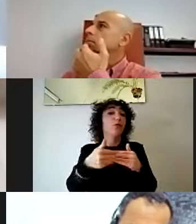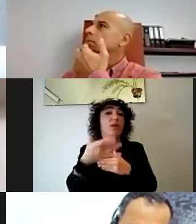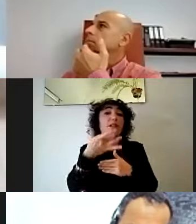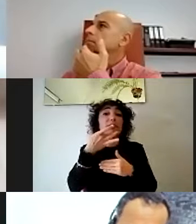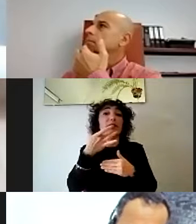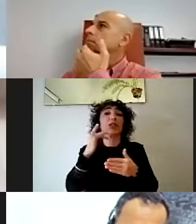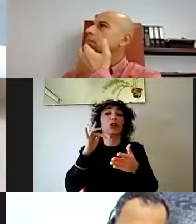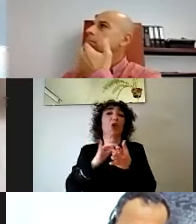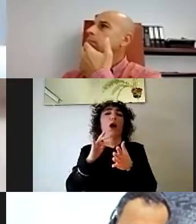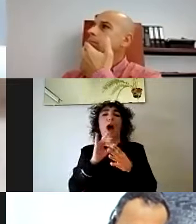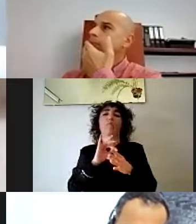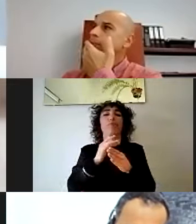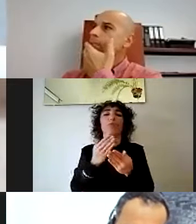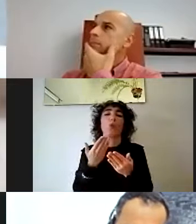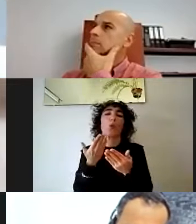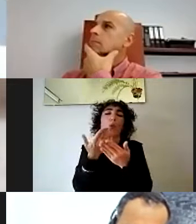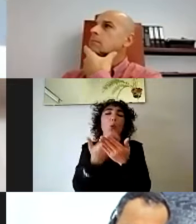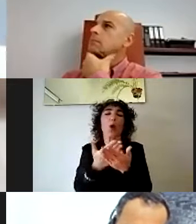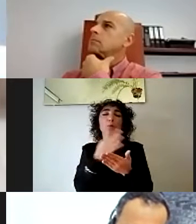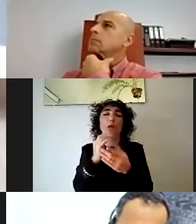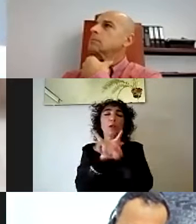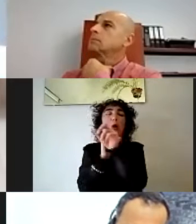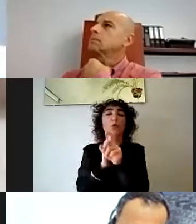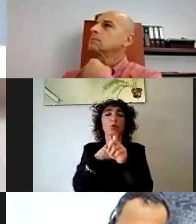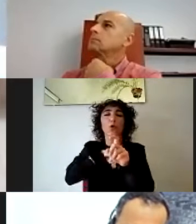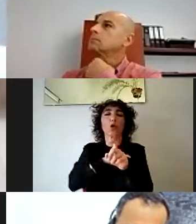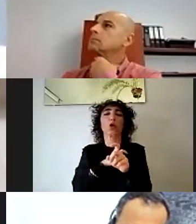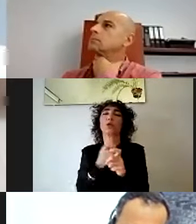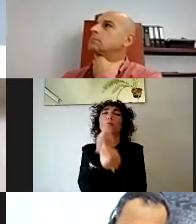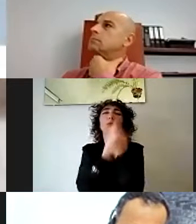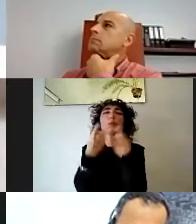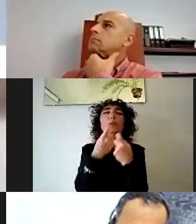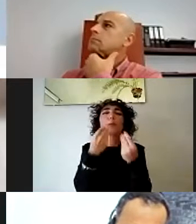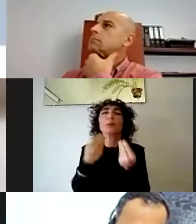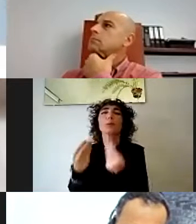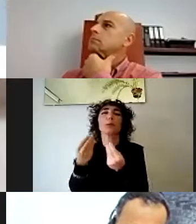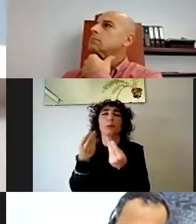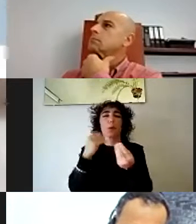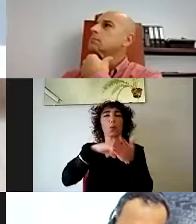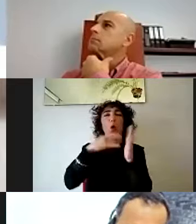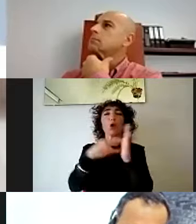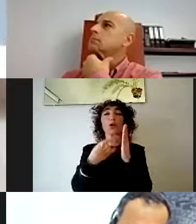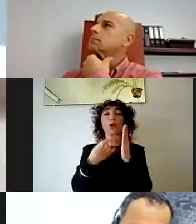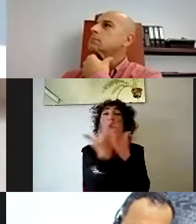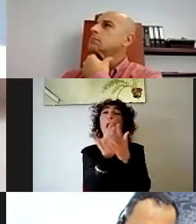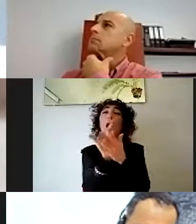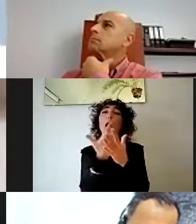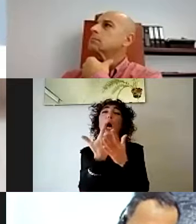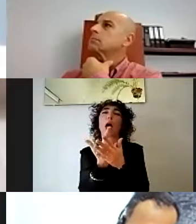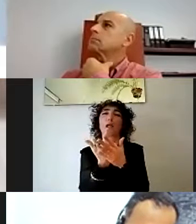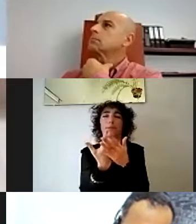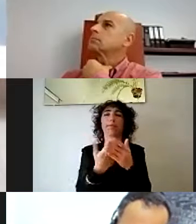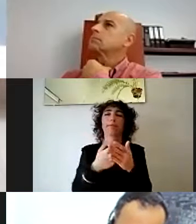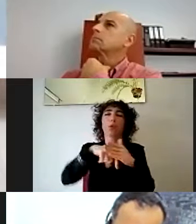ruegos y preguntas, preguntaremos más en profundidad sobre cada uno de los proyectos que usted, alcalde, ha comentado. Muchísimas gracias.